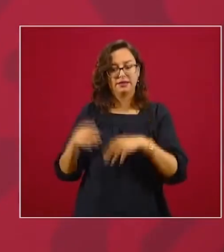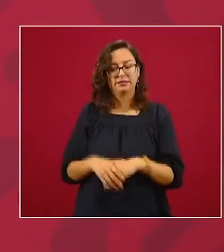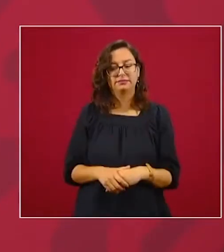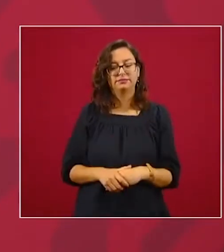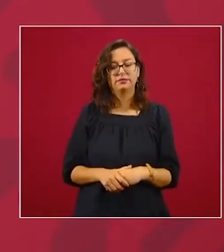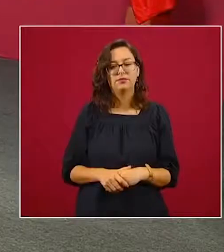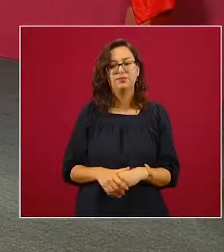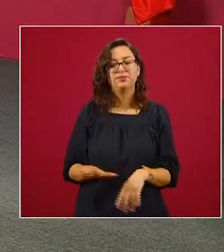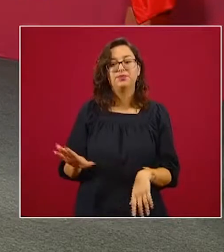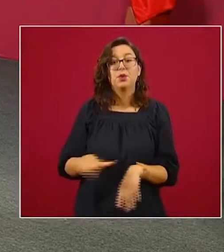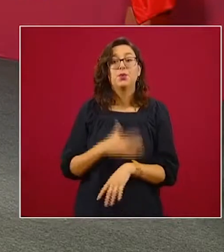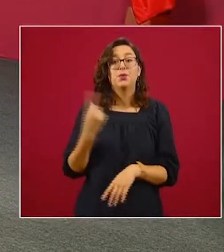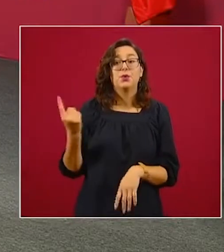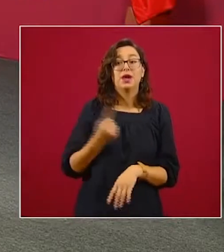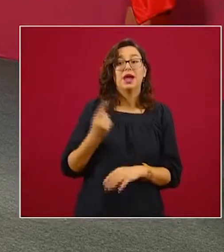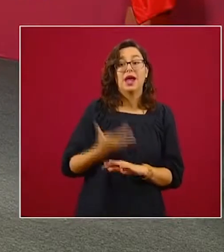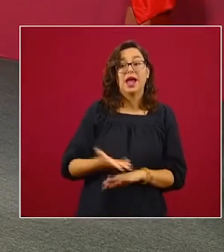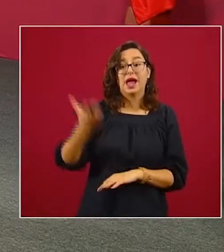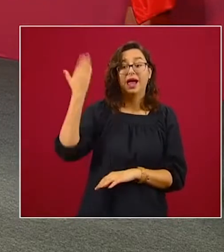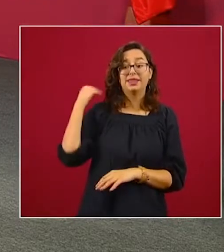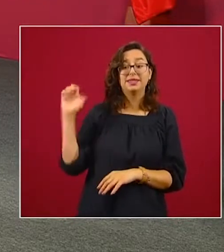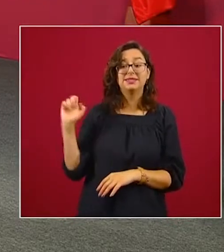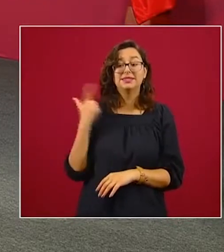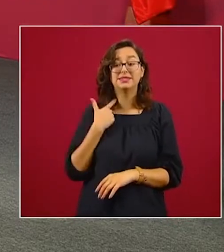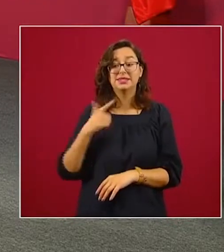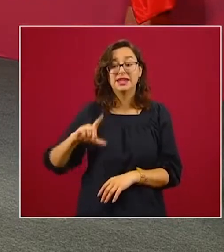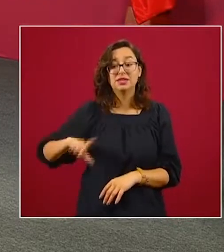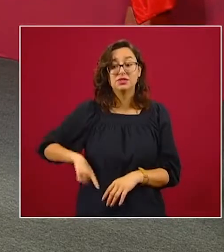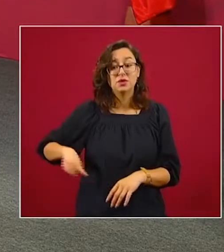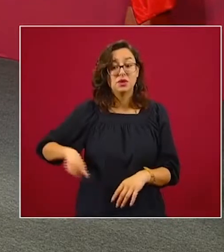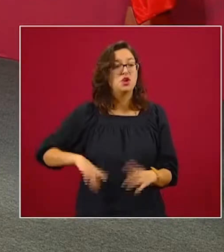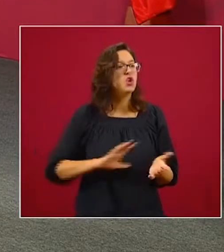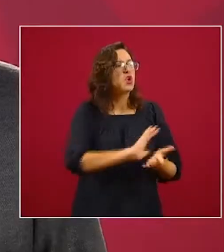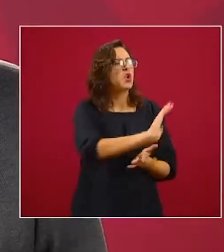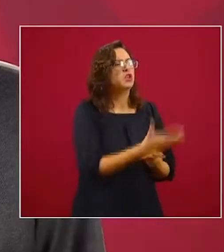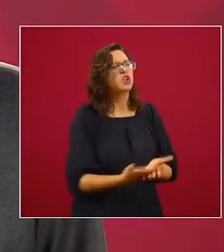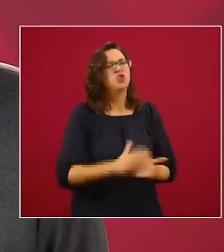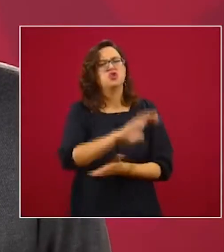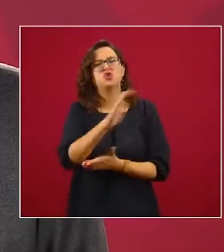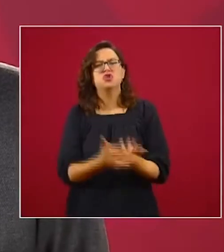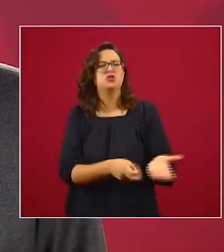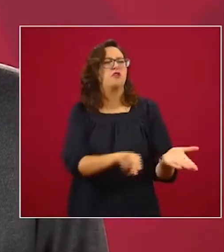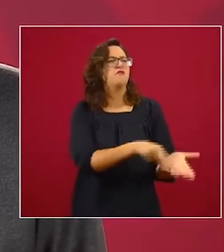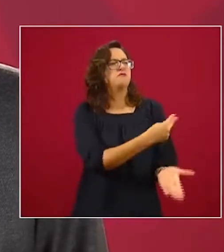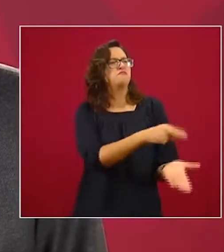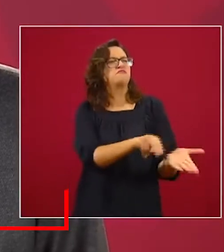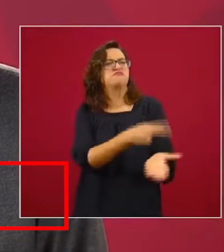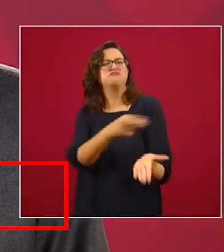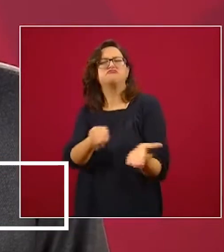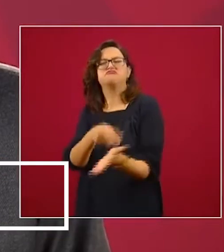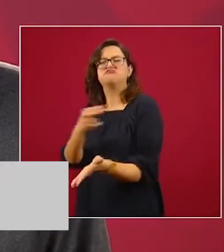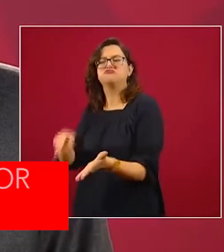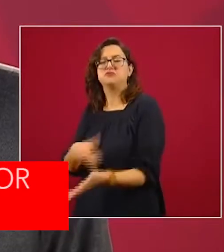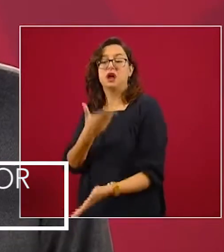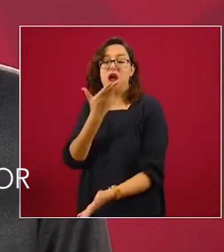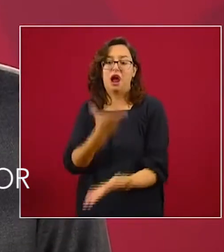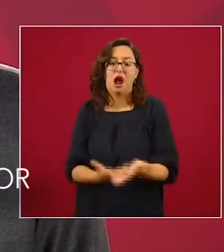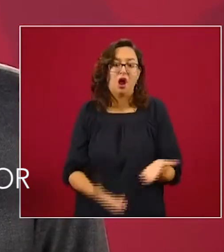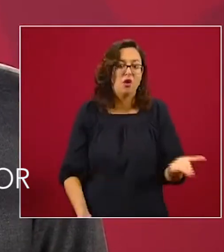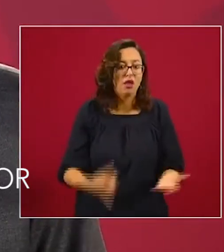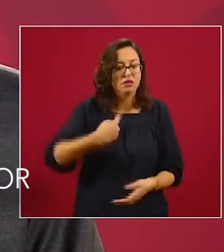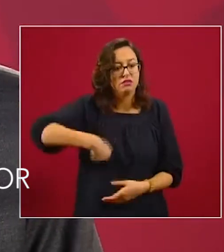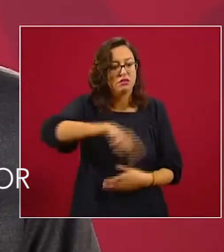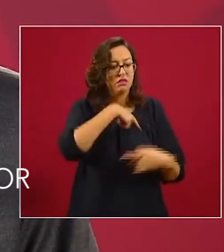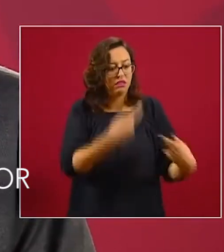con tratos que heredamos estamos ahora sí que enderezando entuertos